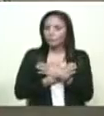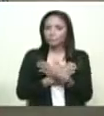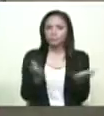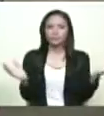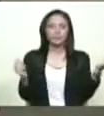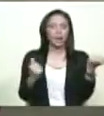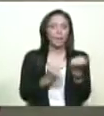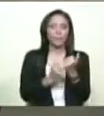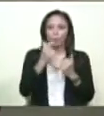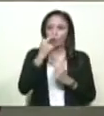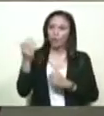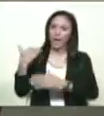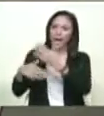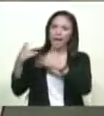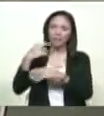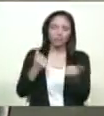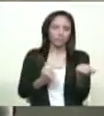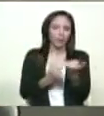lo hemos conversado